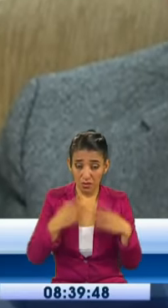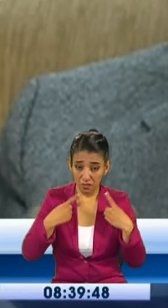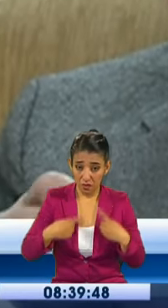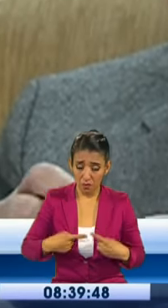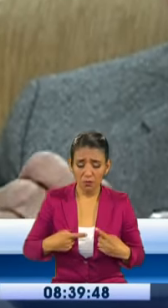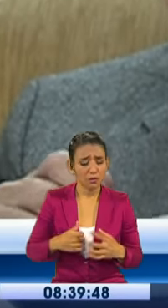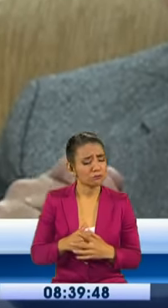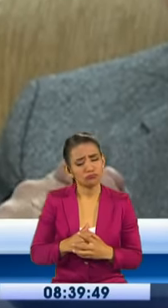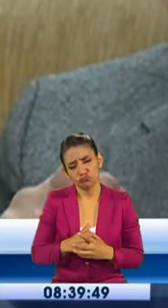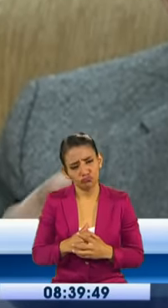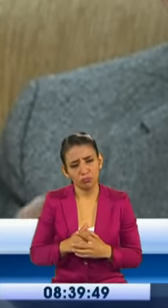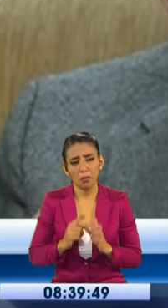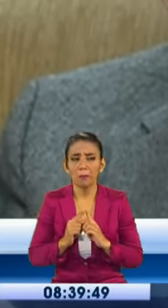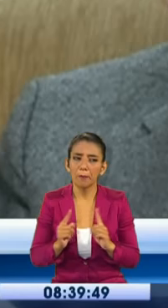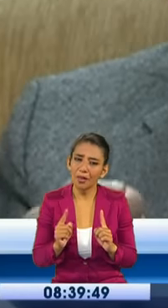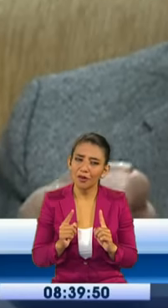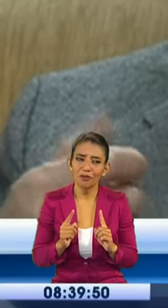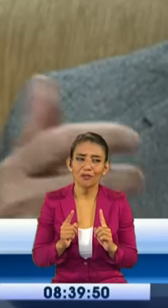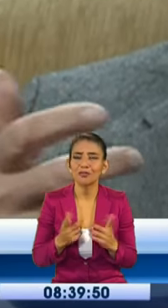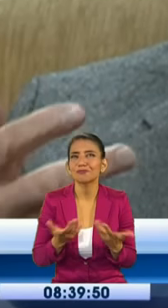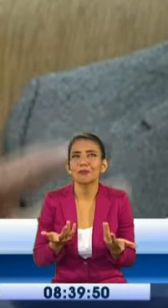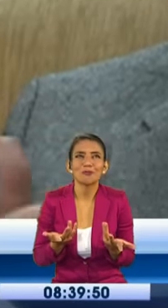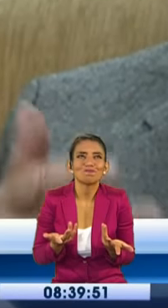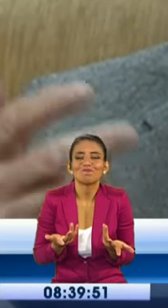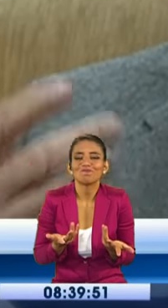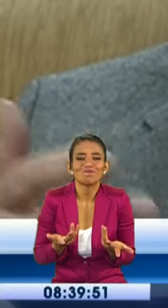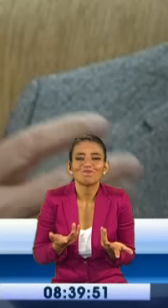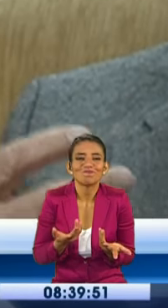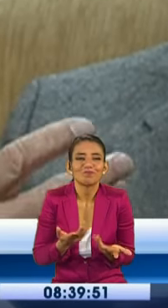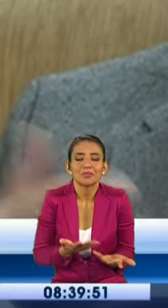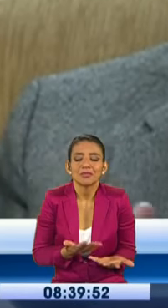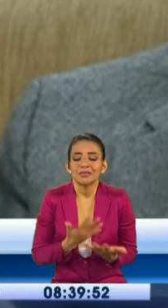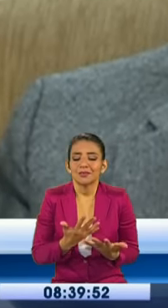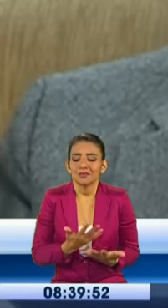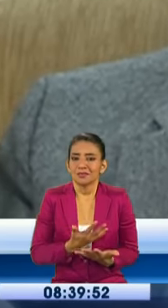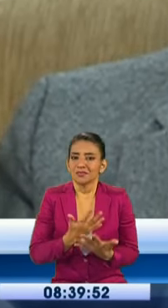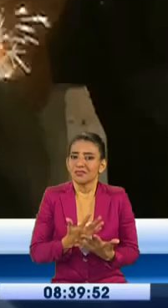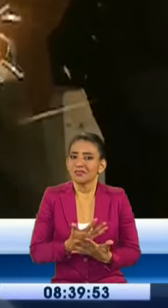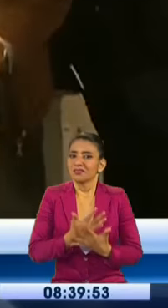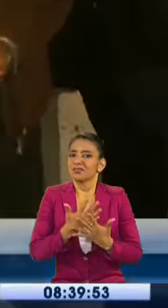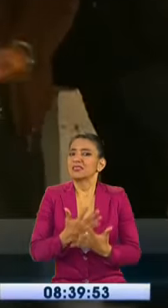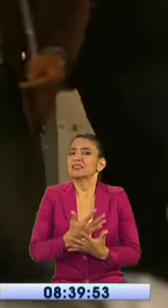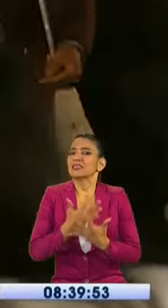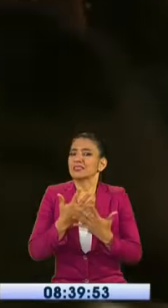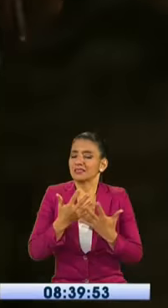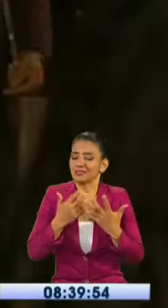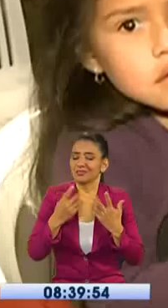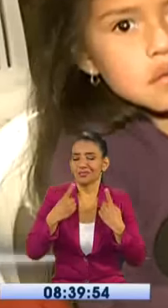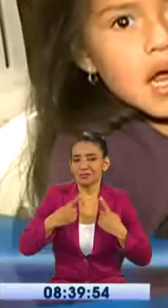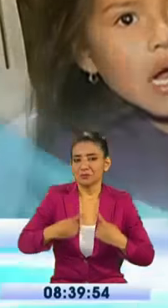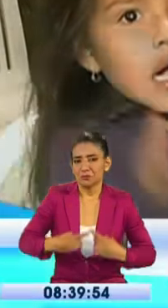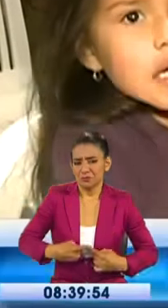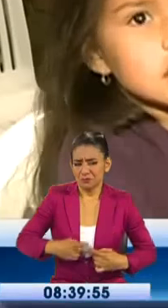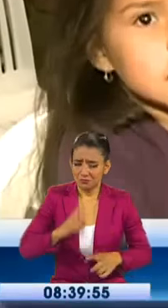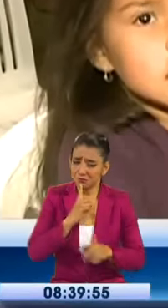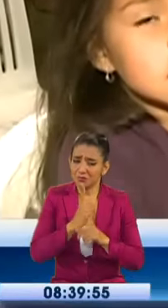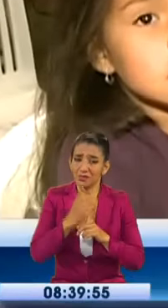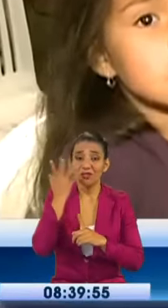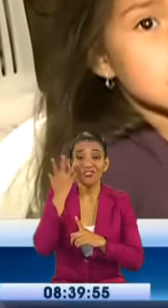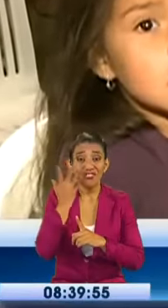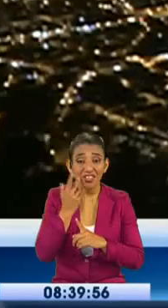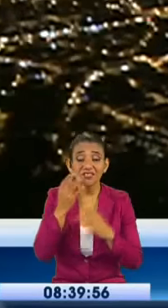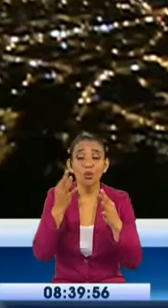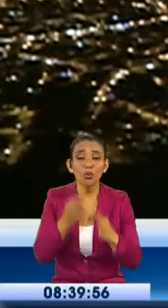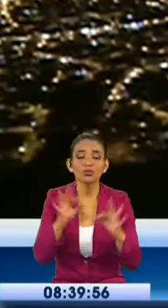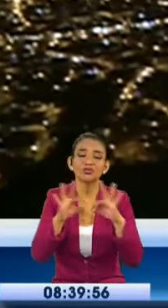es solamente un estimulador de esa depresión que ya atraen las personas. Es que son fechas para pasar junto a la familia y la ausencia